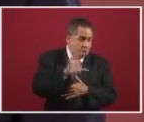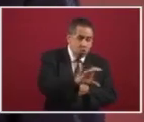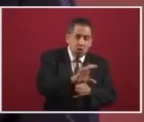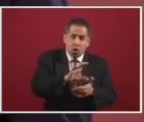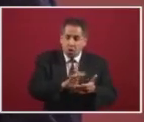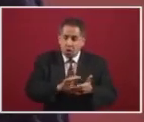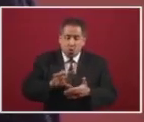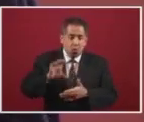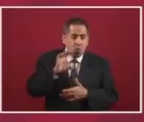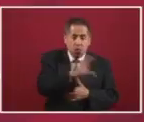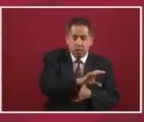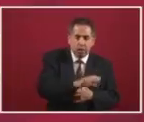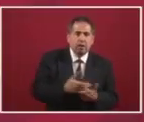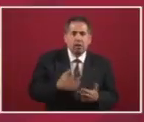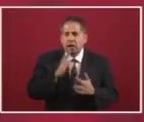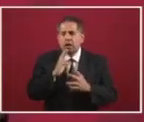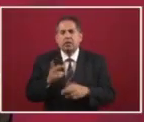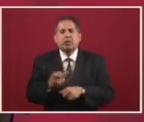y resulta